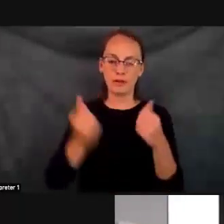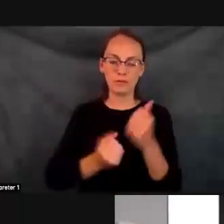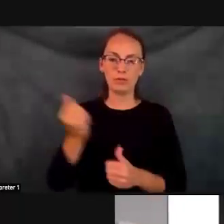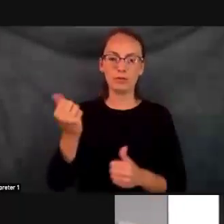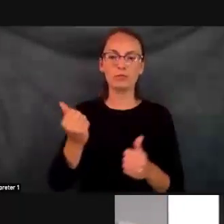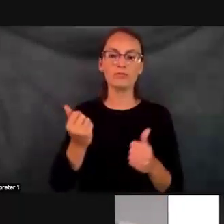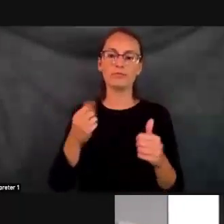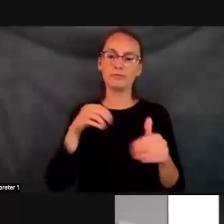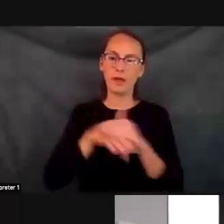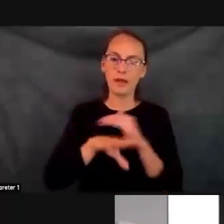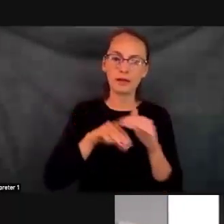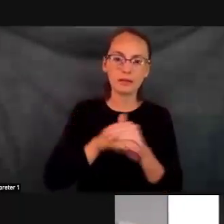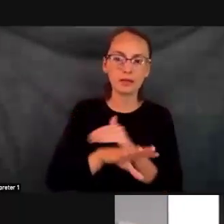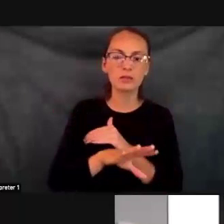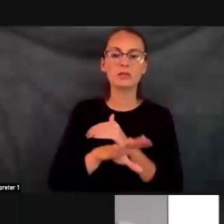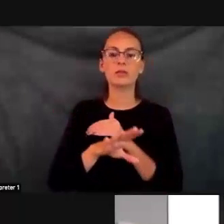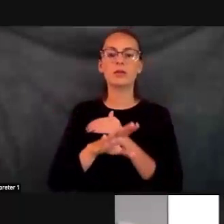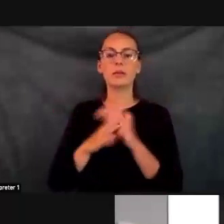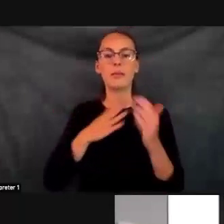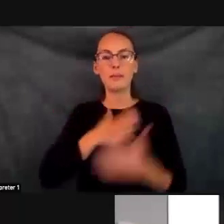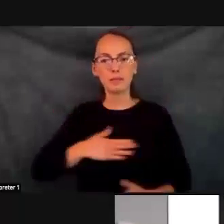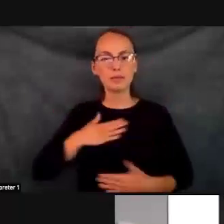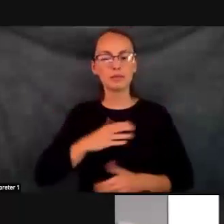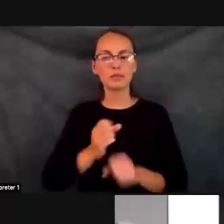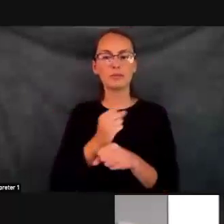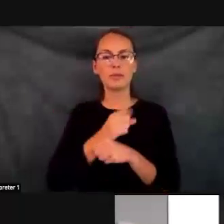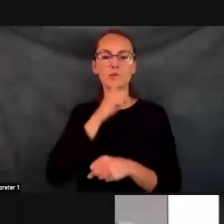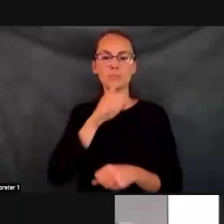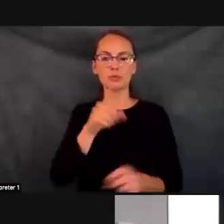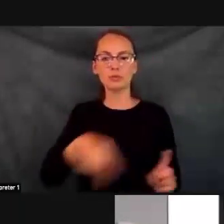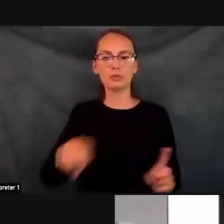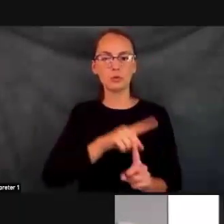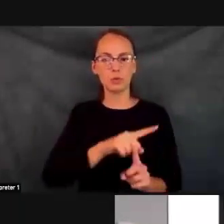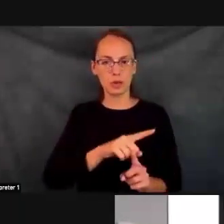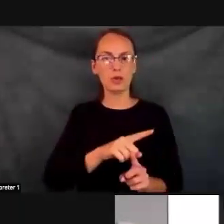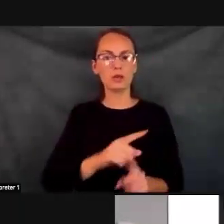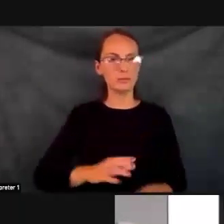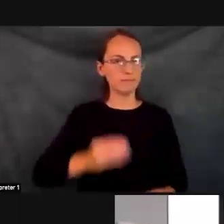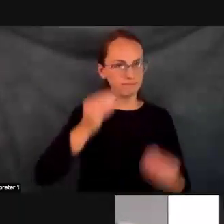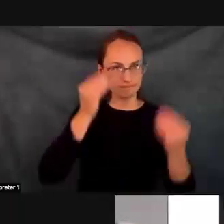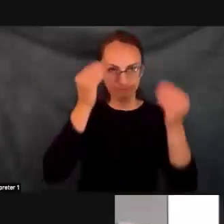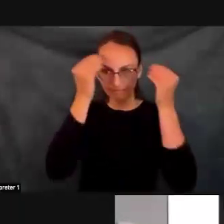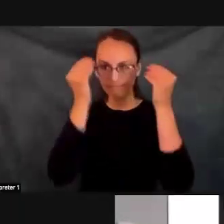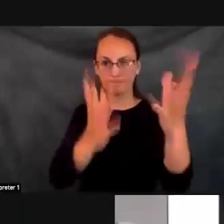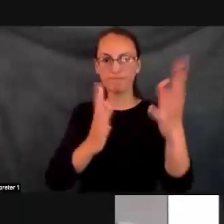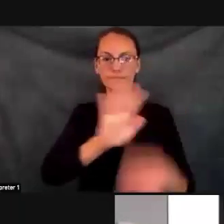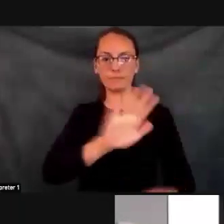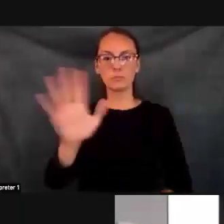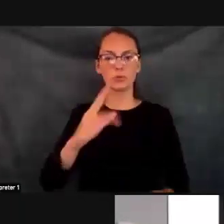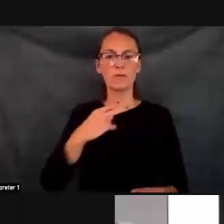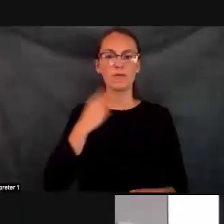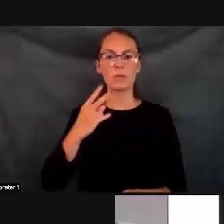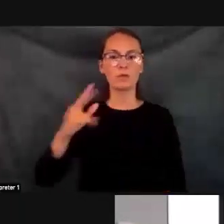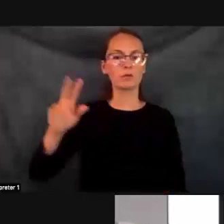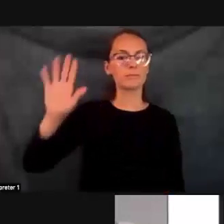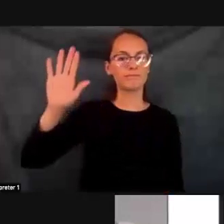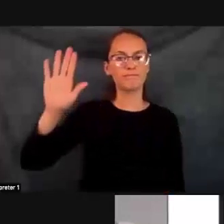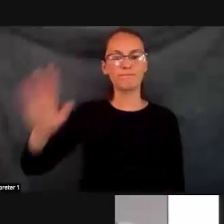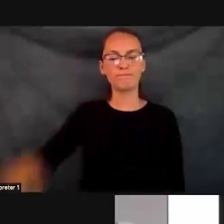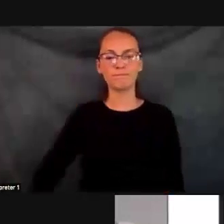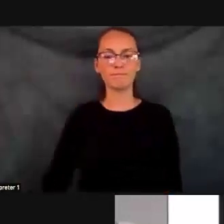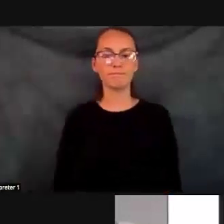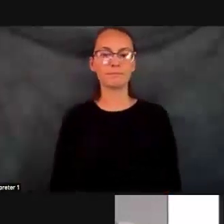puedan participar. A todos los residentes, asegúrense de tener escuchado su voz.